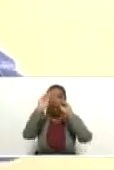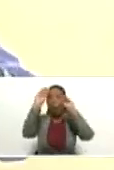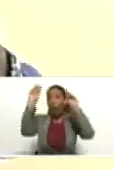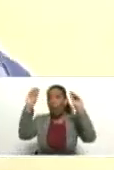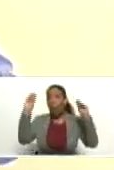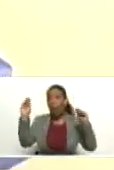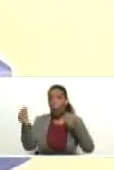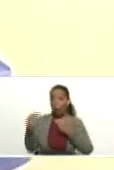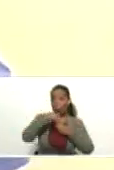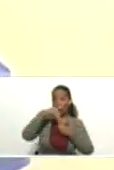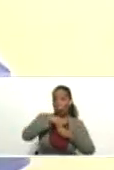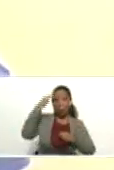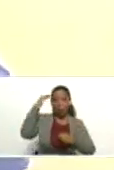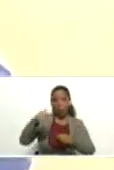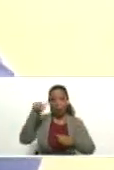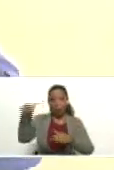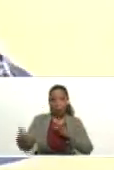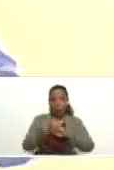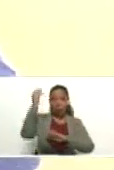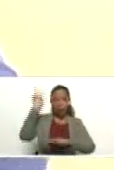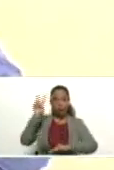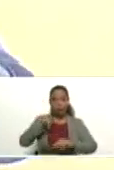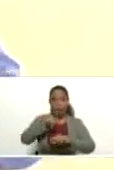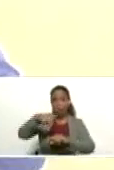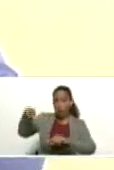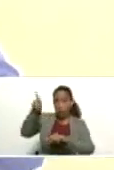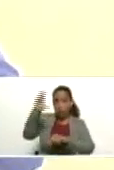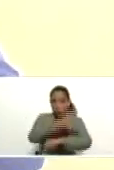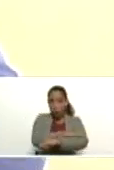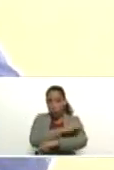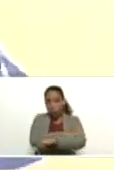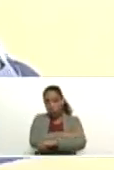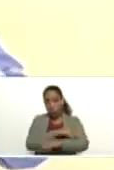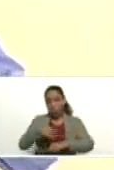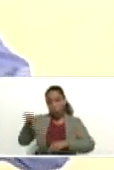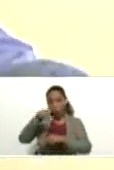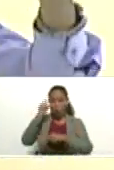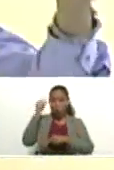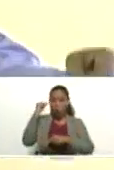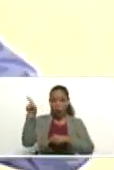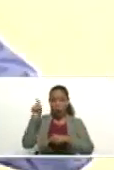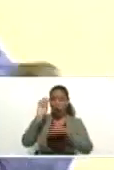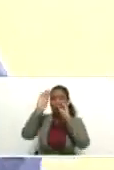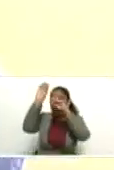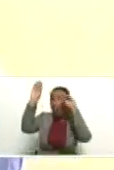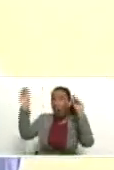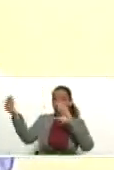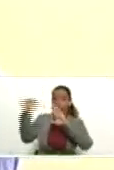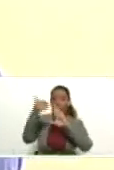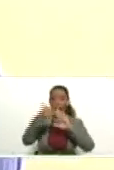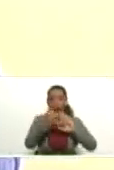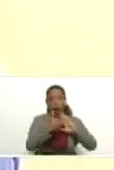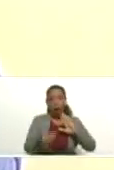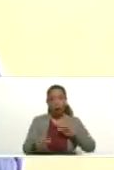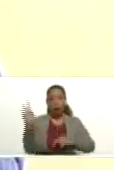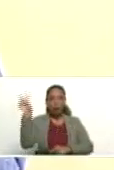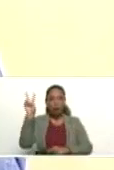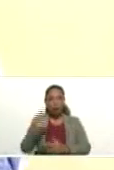la intervención militar contra Venezuela. Todos ellos y todas ellas fueron los que llamaron a sanciones criminales contra